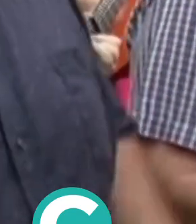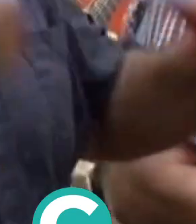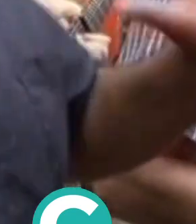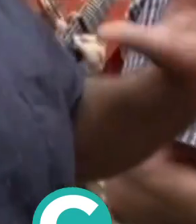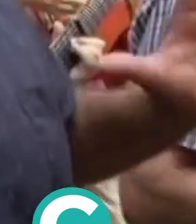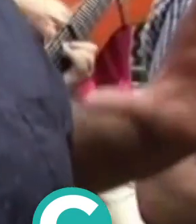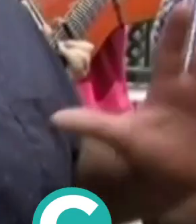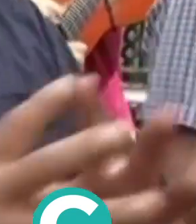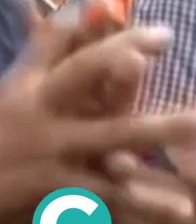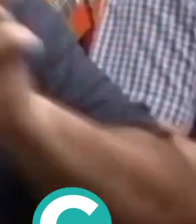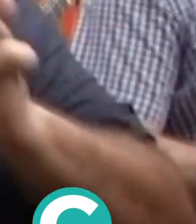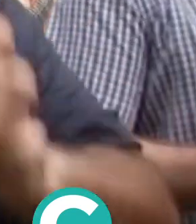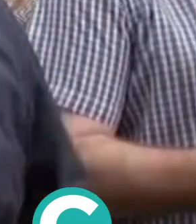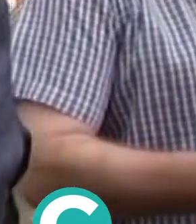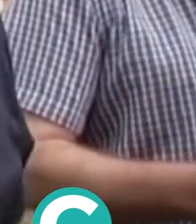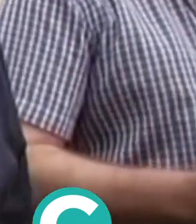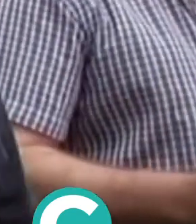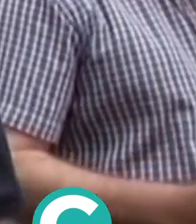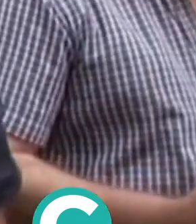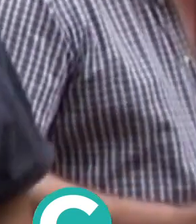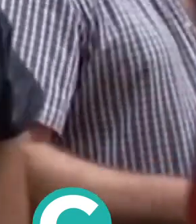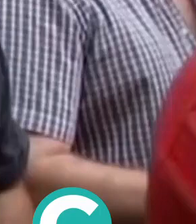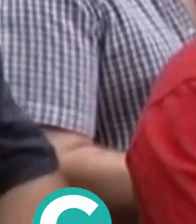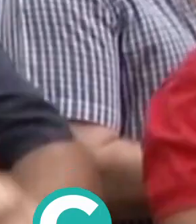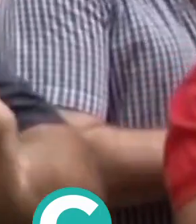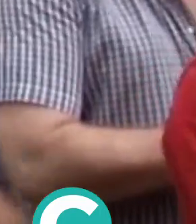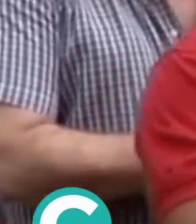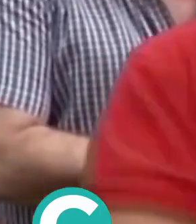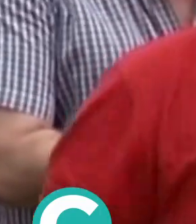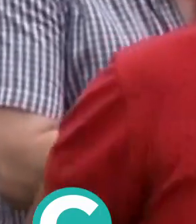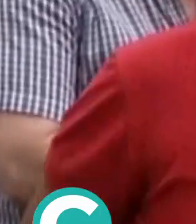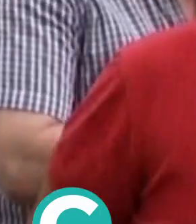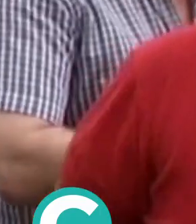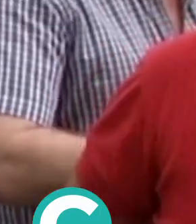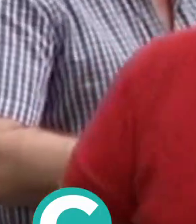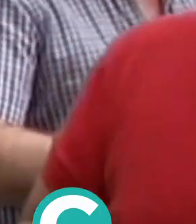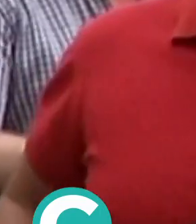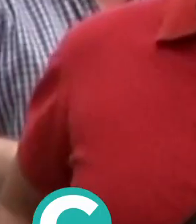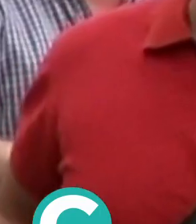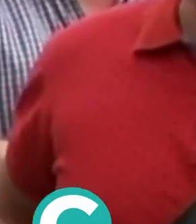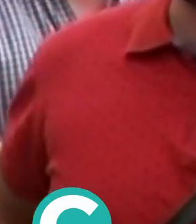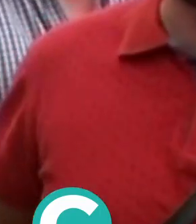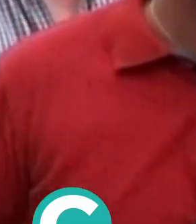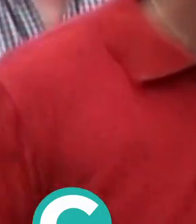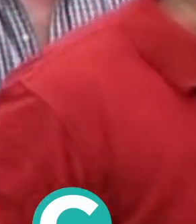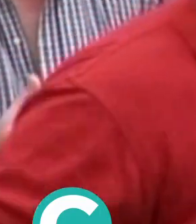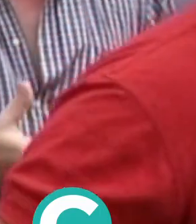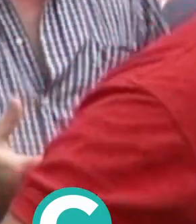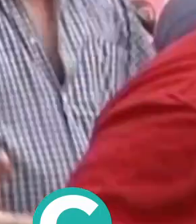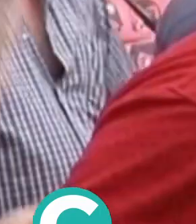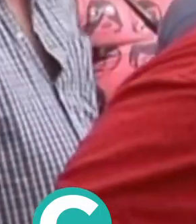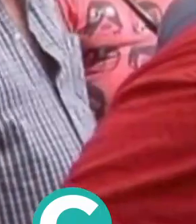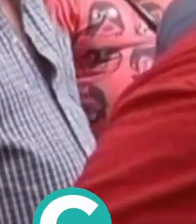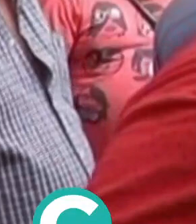dolor no daban fe, Dios mío, vaya la suerte. El simulacro había salido también hasta en